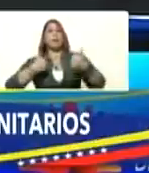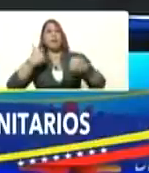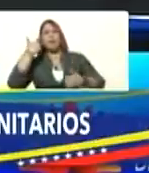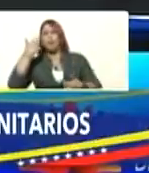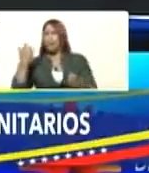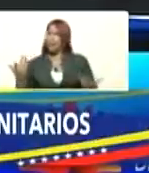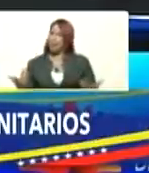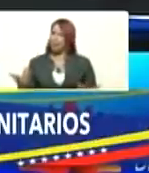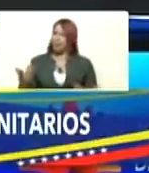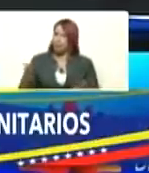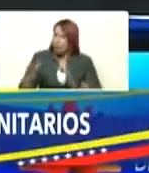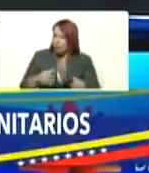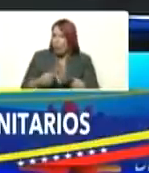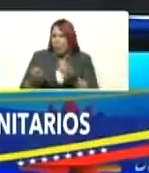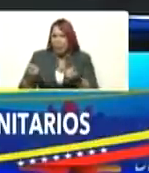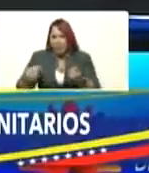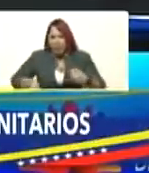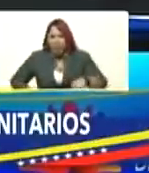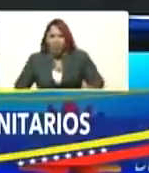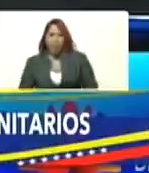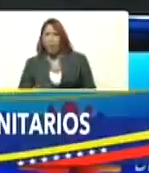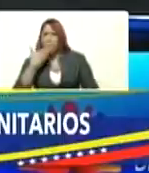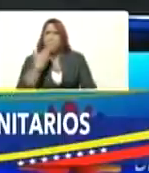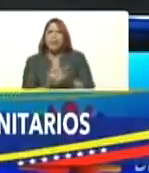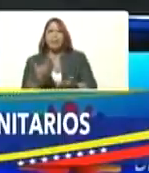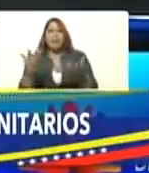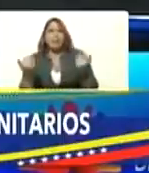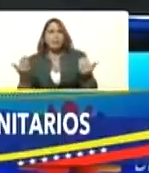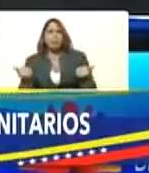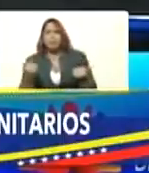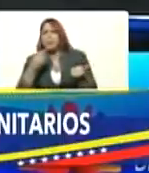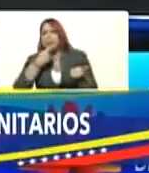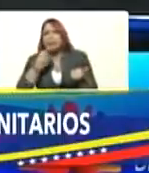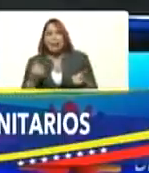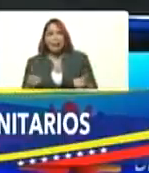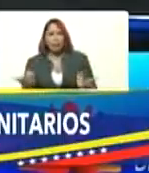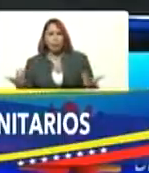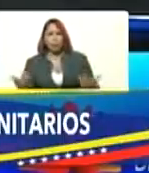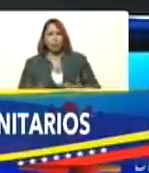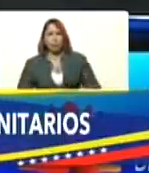¿Para chupar plata? ¿Para pedir plata?